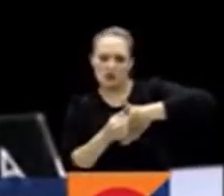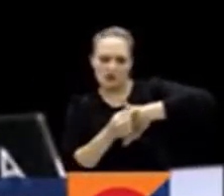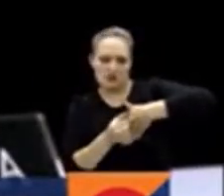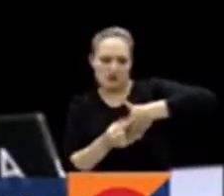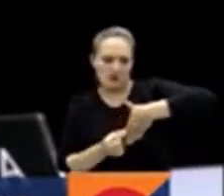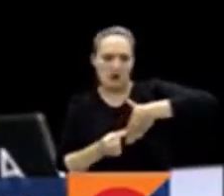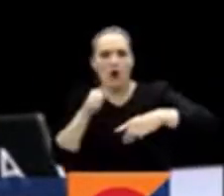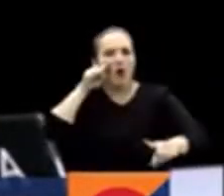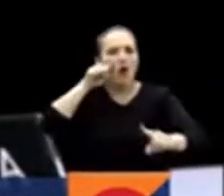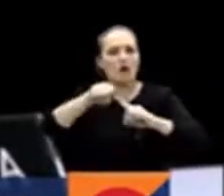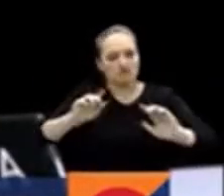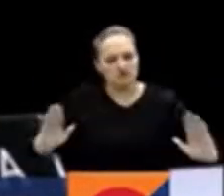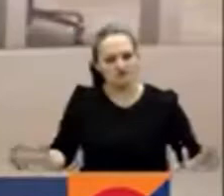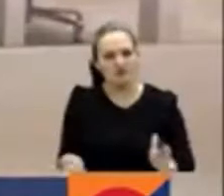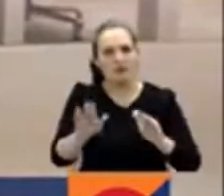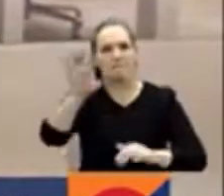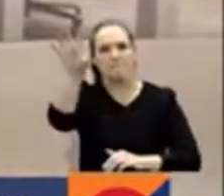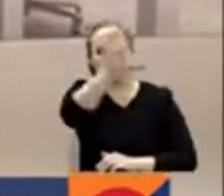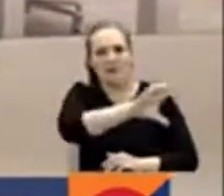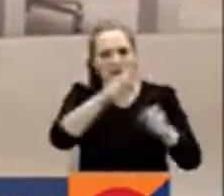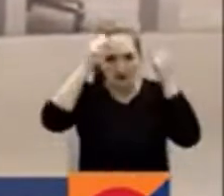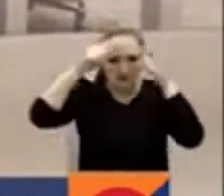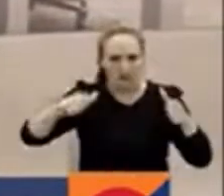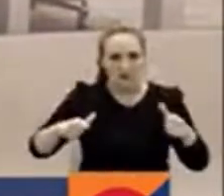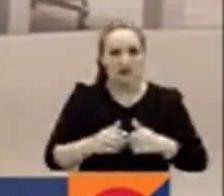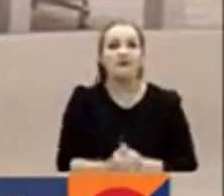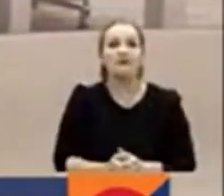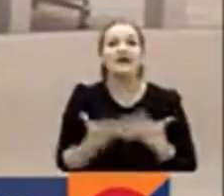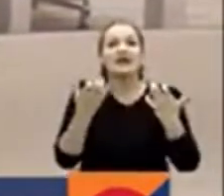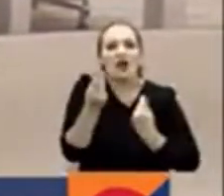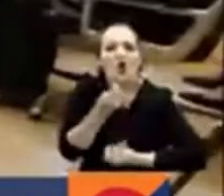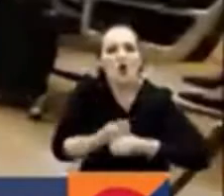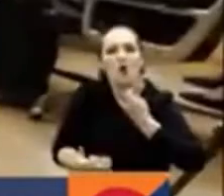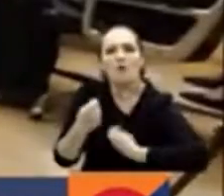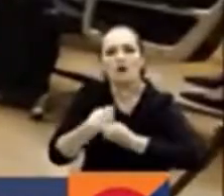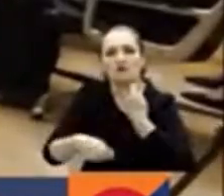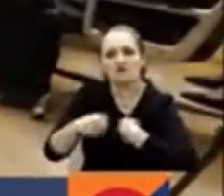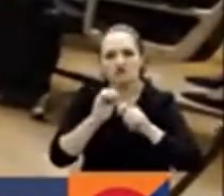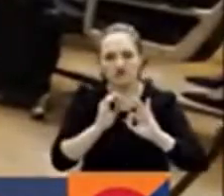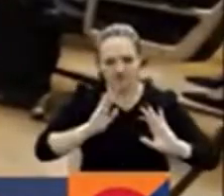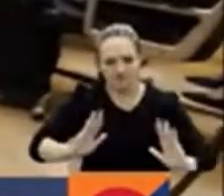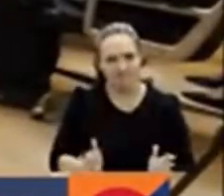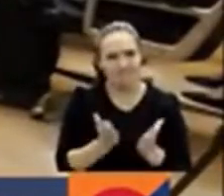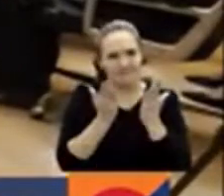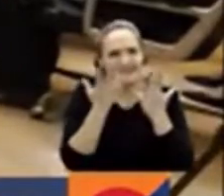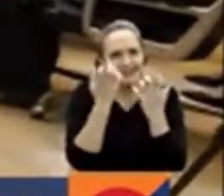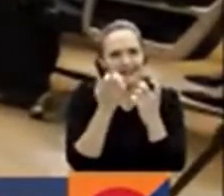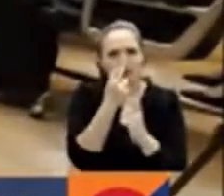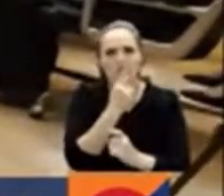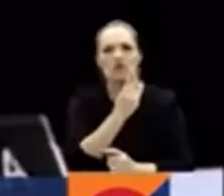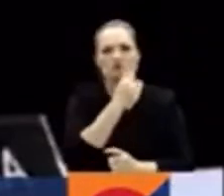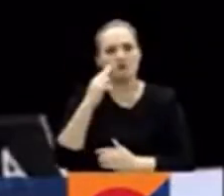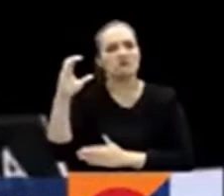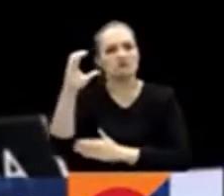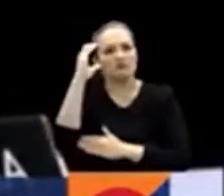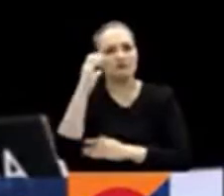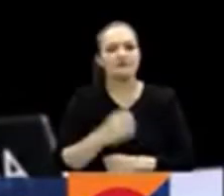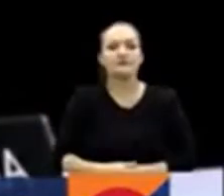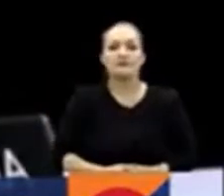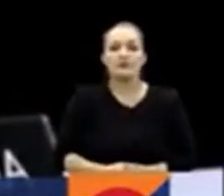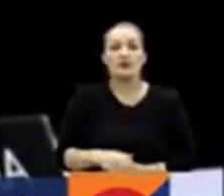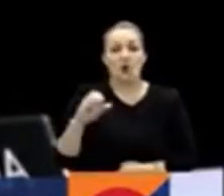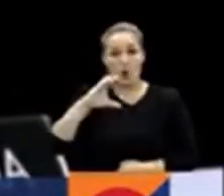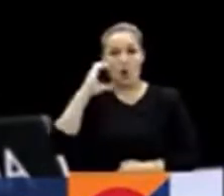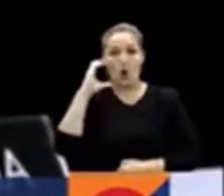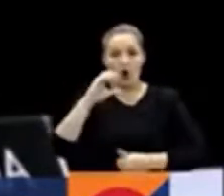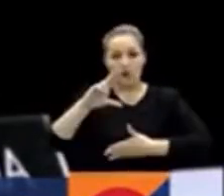favor de los intereses de nuestros estados. Fortalecer el comercio de la región andina también fue uno de los compromisos de Colombia. Desde